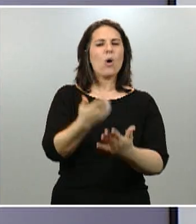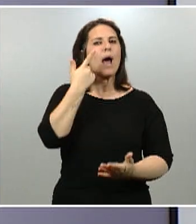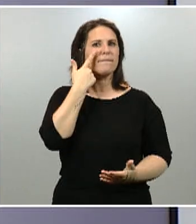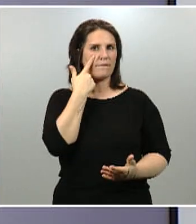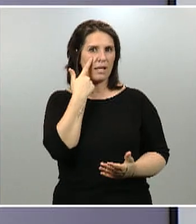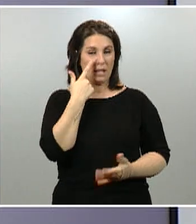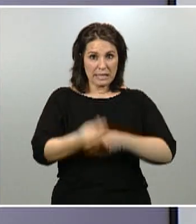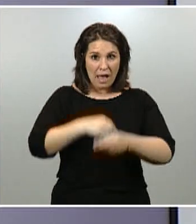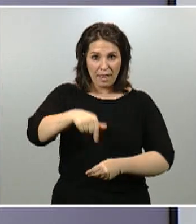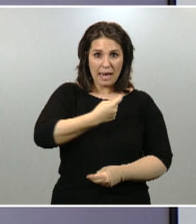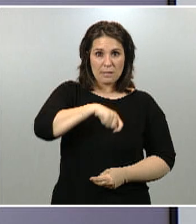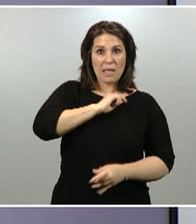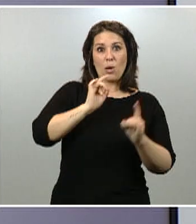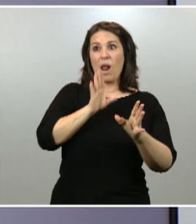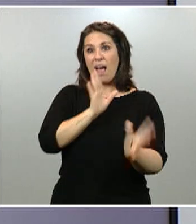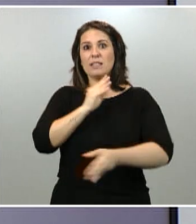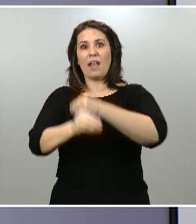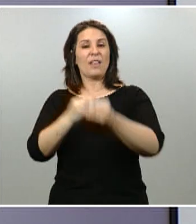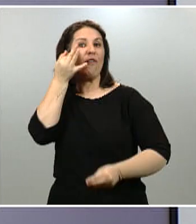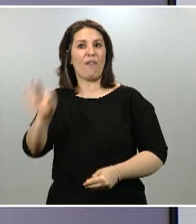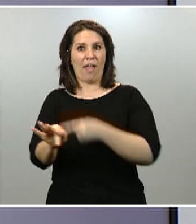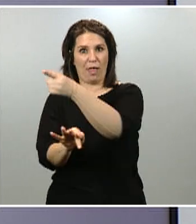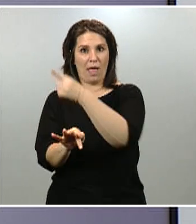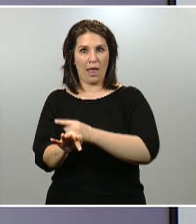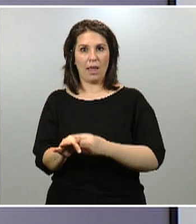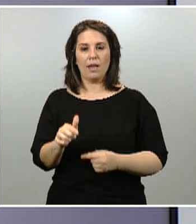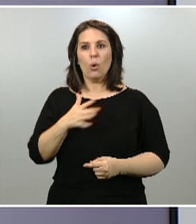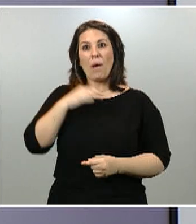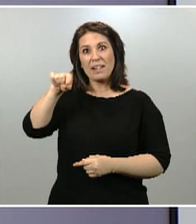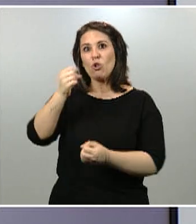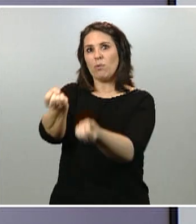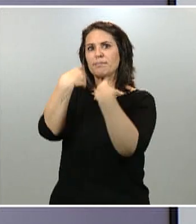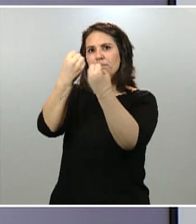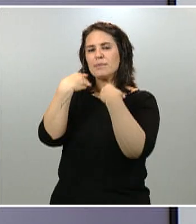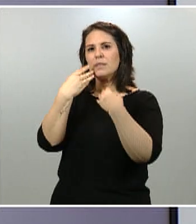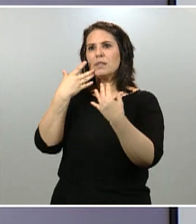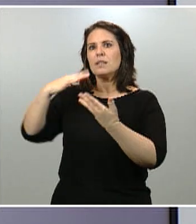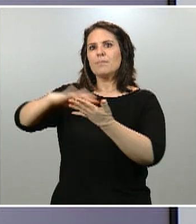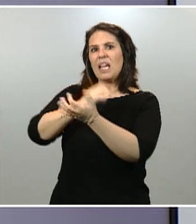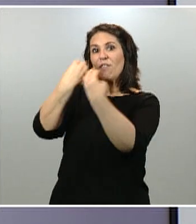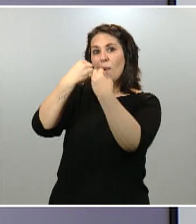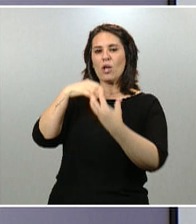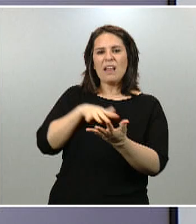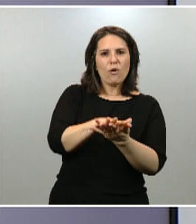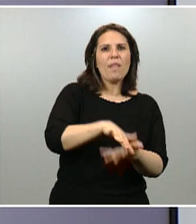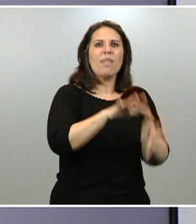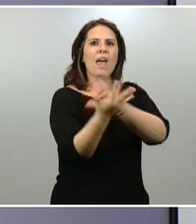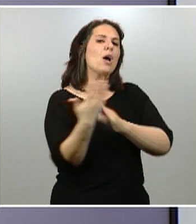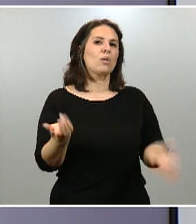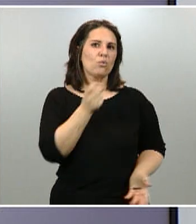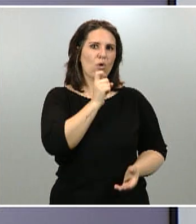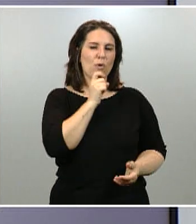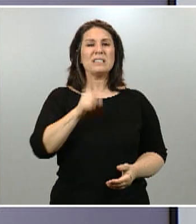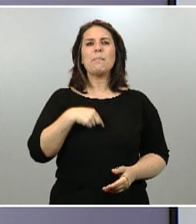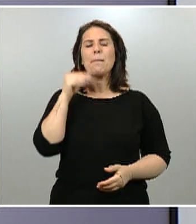en Francia? ¿Qué puede aportar este análisis al origen y diseminación de la pandemia? Es un tema sobre el que está preguntando también Estrella